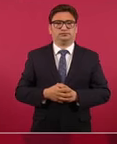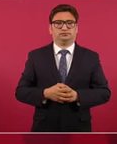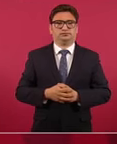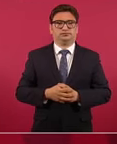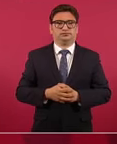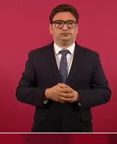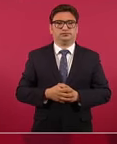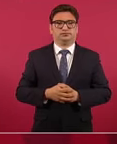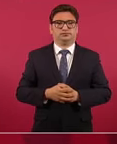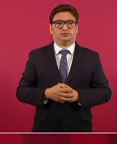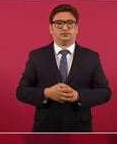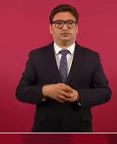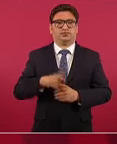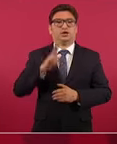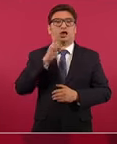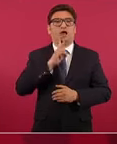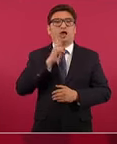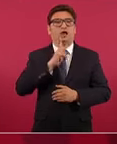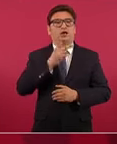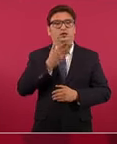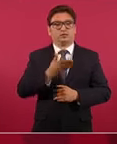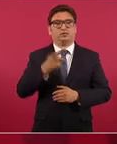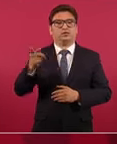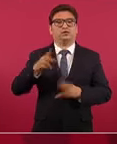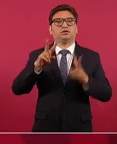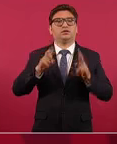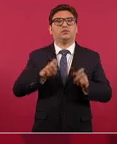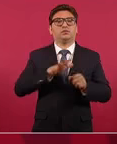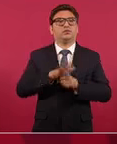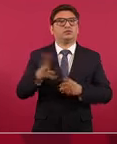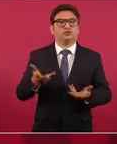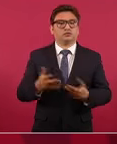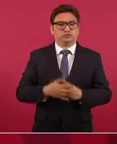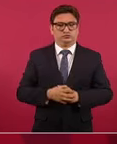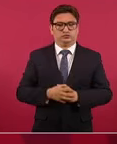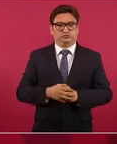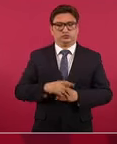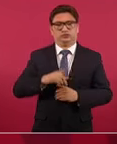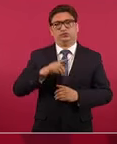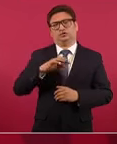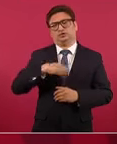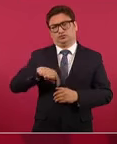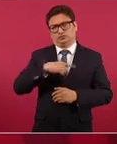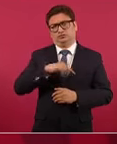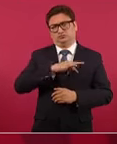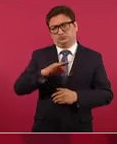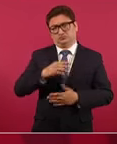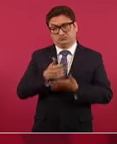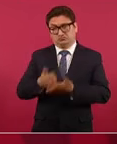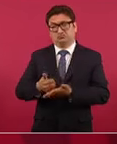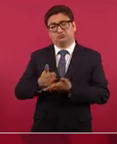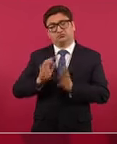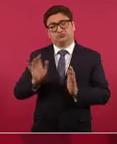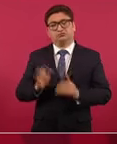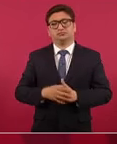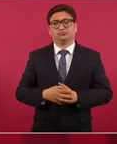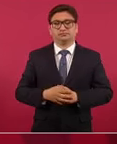hay que ver de qué se trata y ayudar en lo que se pueda